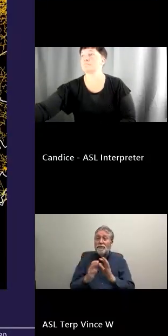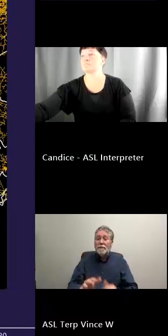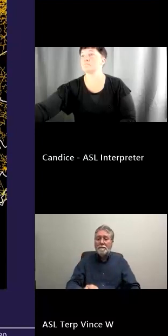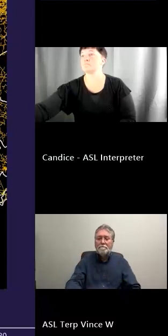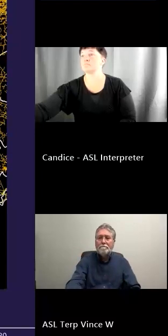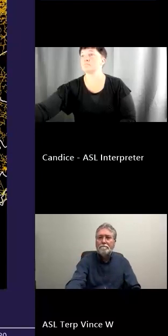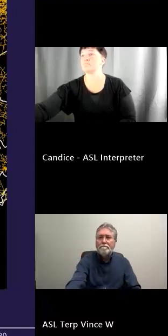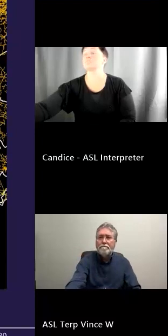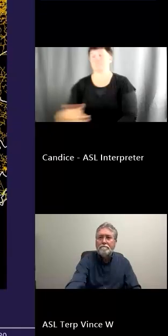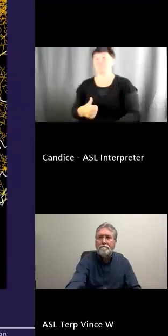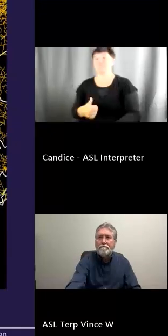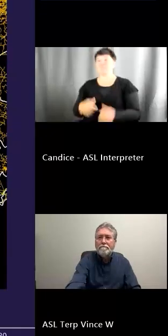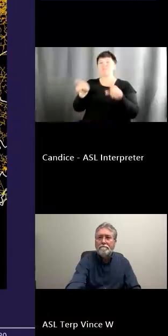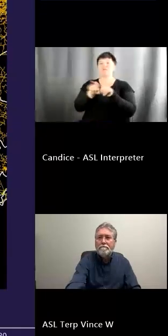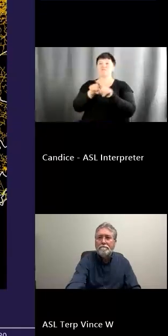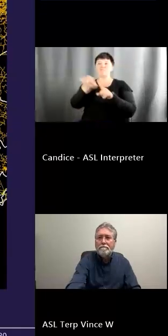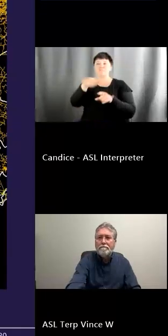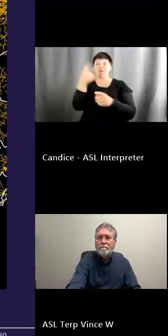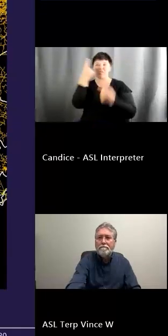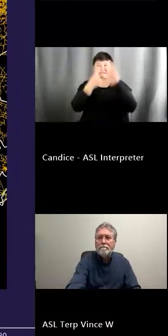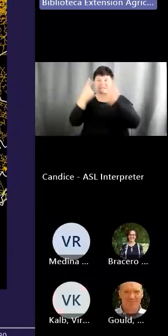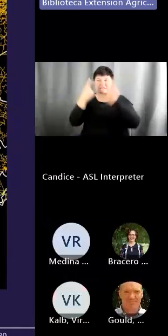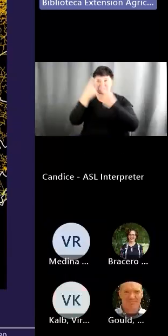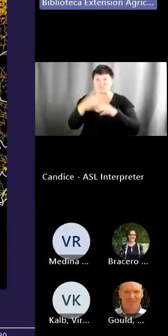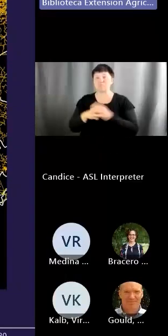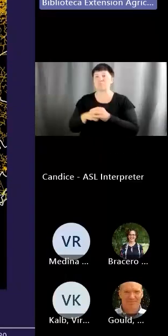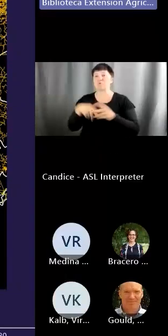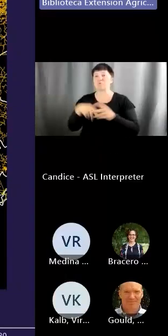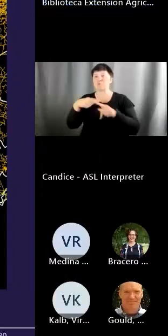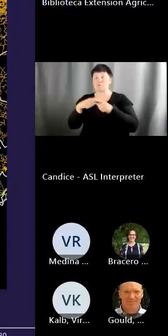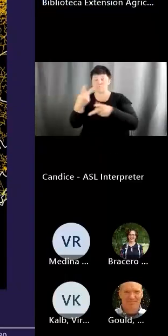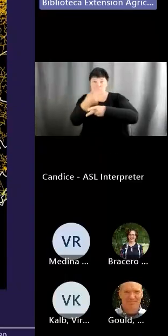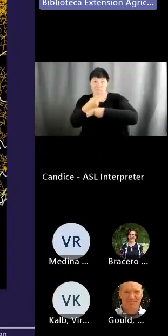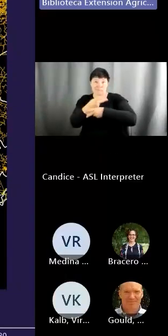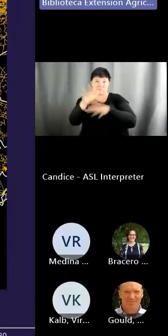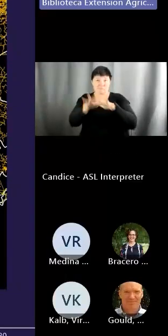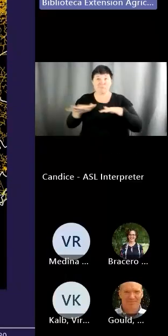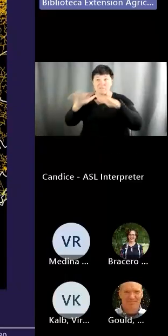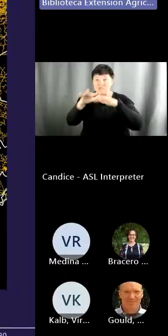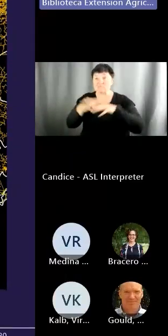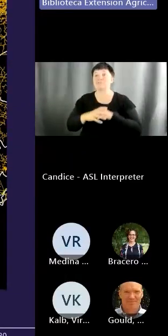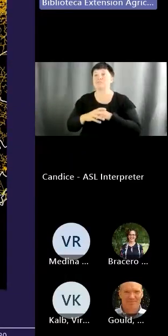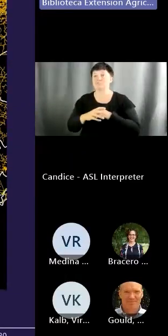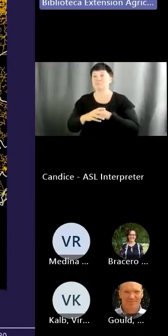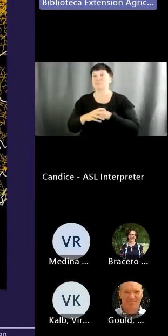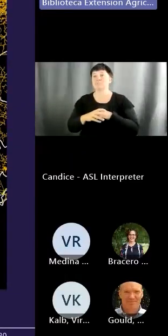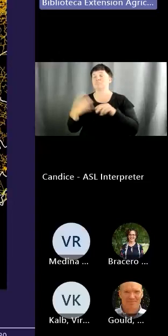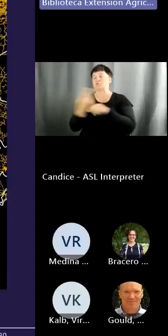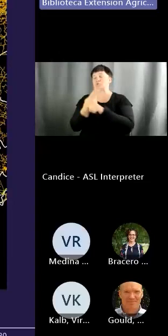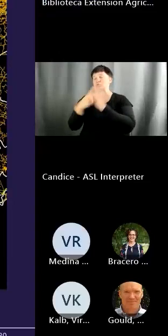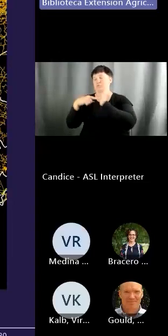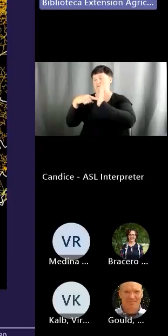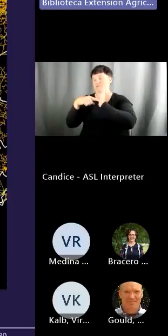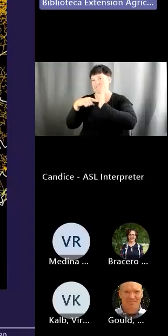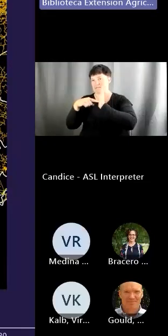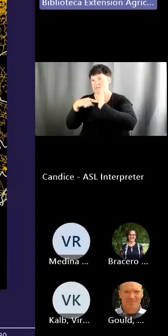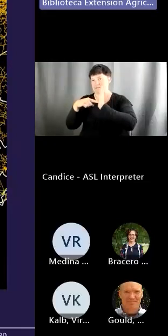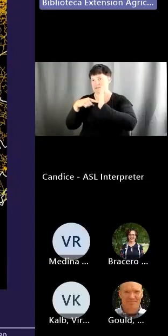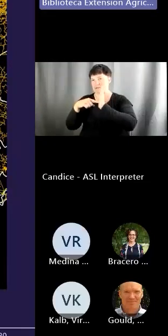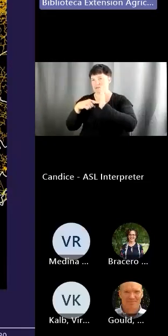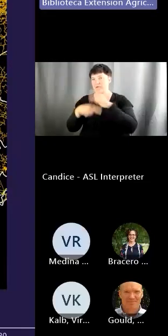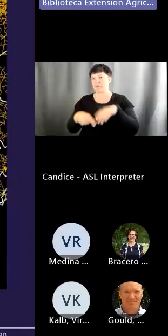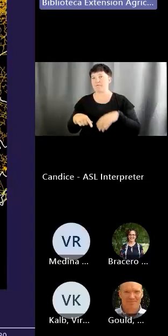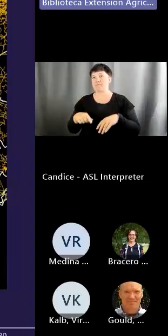También hay otras consideraciones a la hora de realizar agregaciones espaciales. En este caso, yo estaba usando el ejemplo de Mona y de